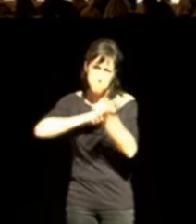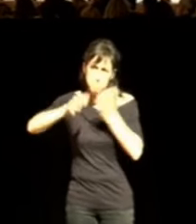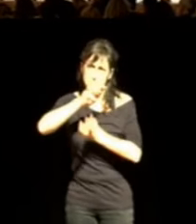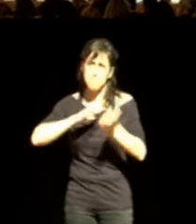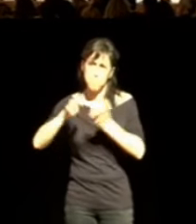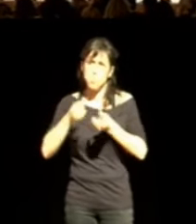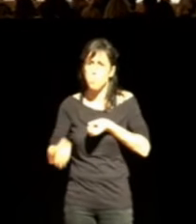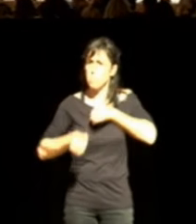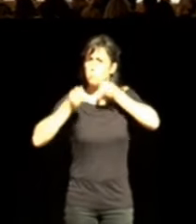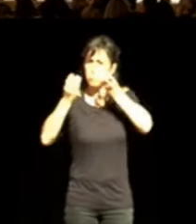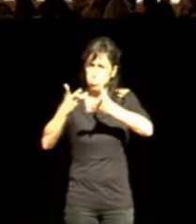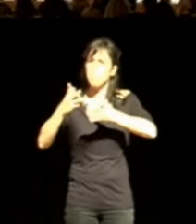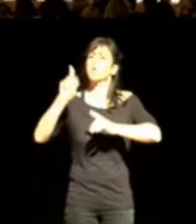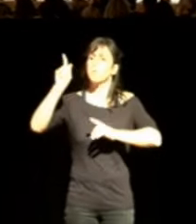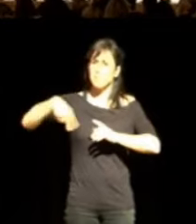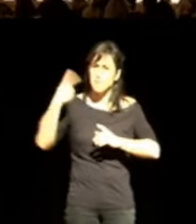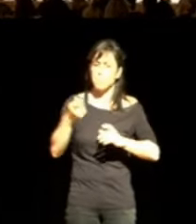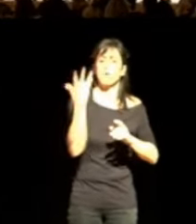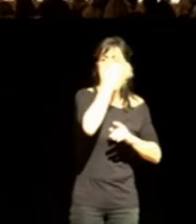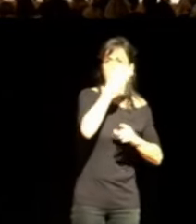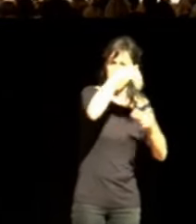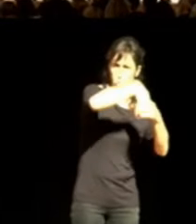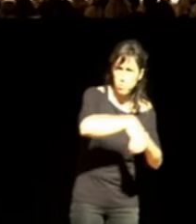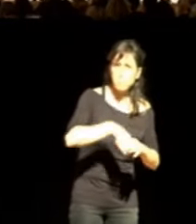traído la pandemia. Somos todo oídos.